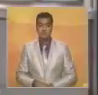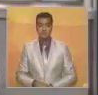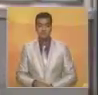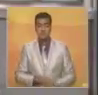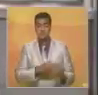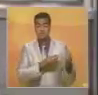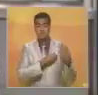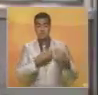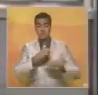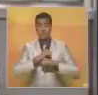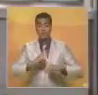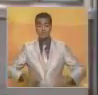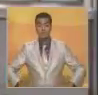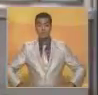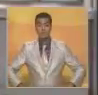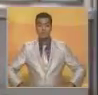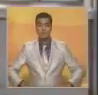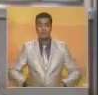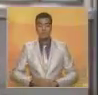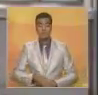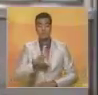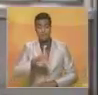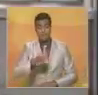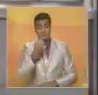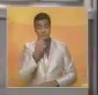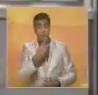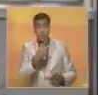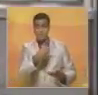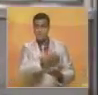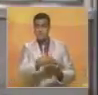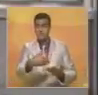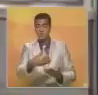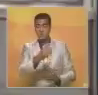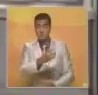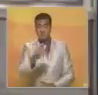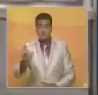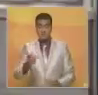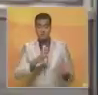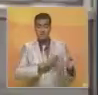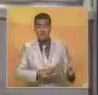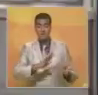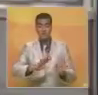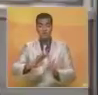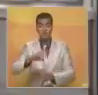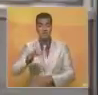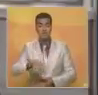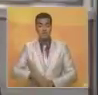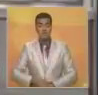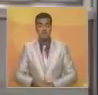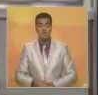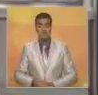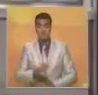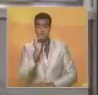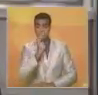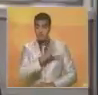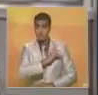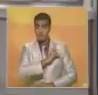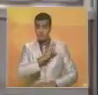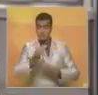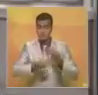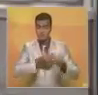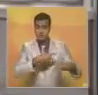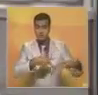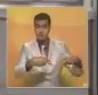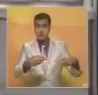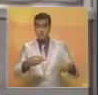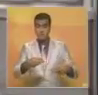Autoridades de la Guardia Nacional en el estado Zulia informaron que 1 millón de temporadistas se han movilizado por las diferentes carreteras. Noticiero Venevisión realizó un